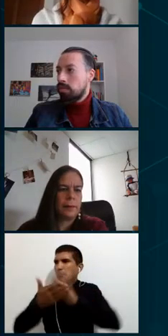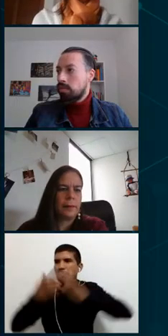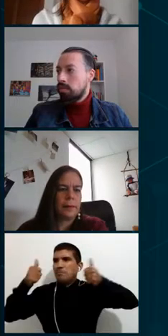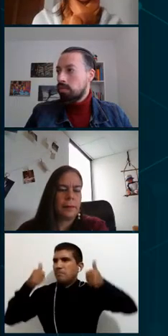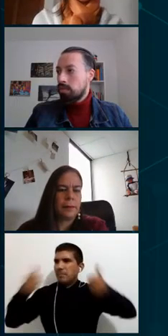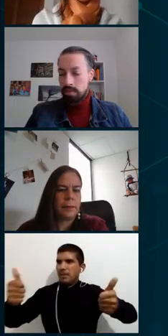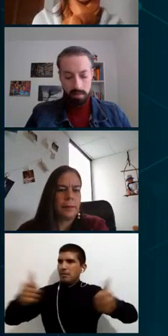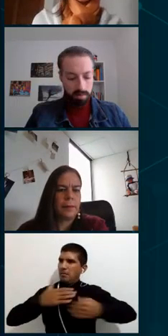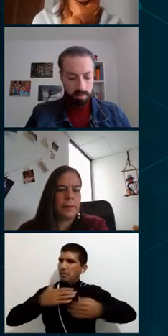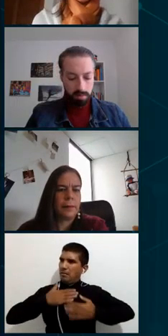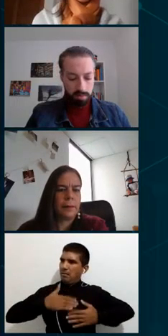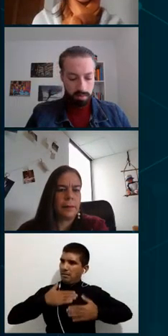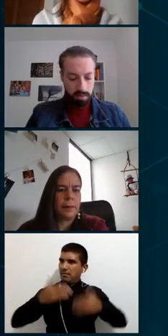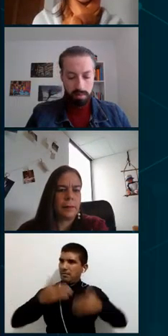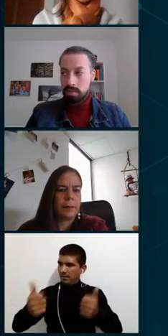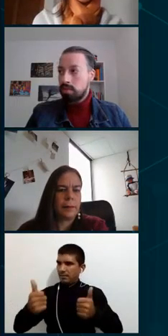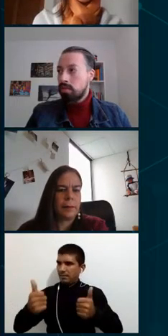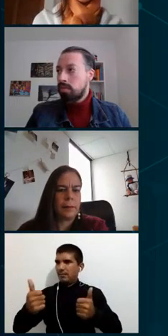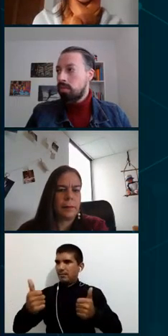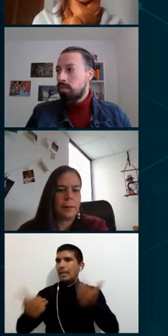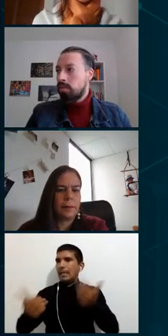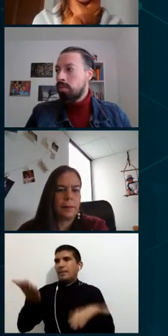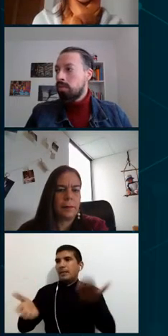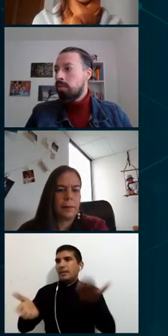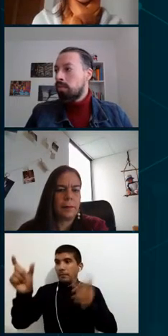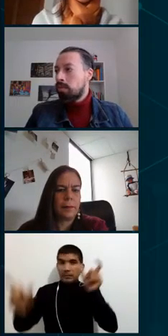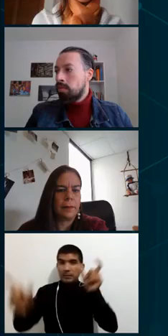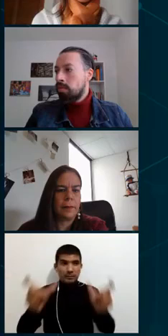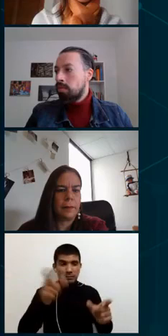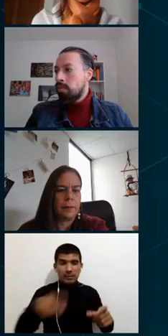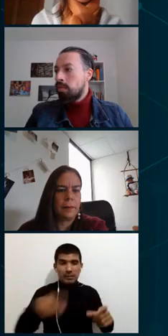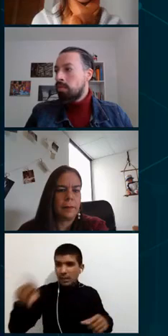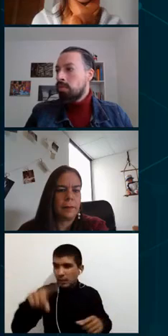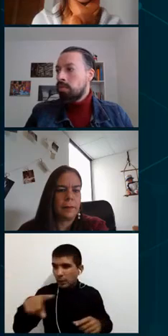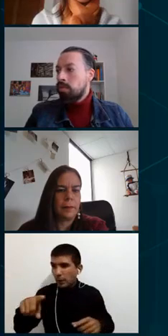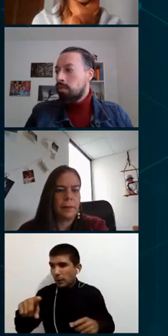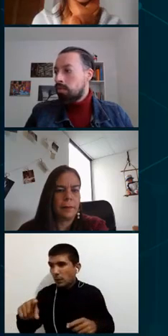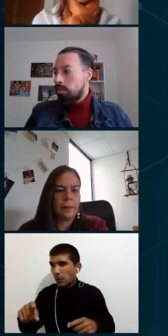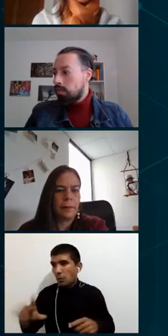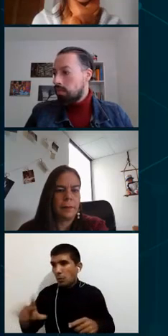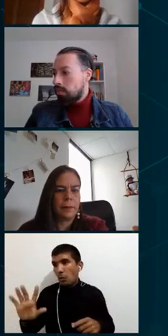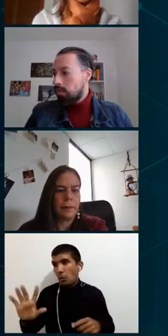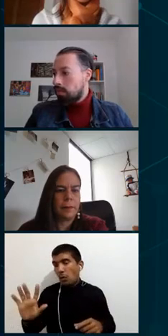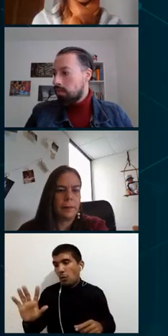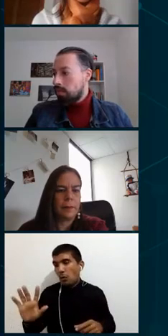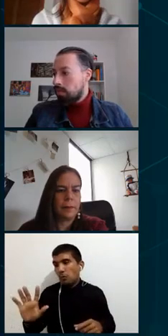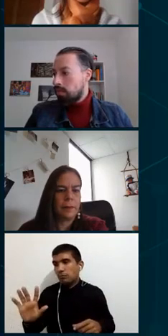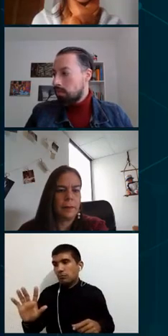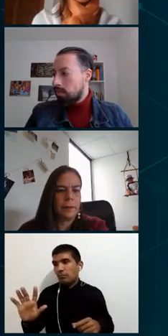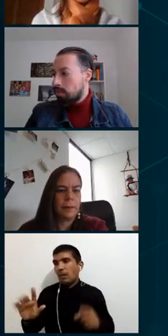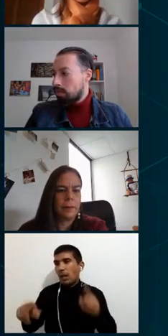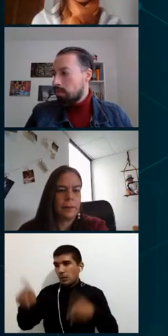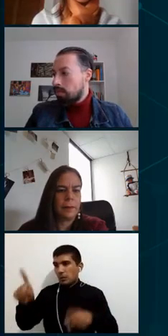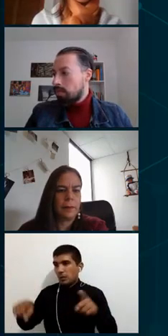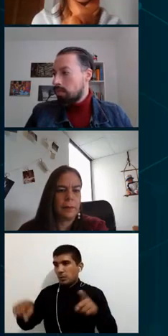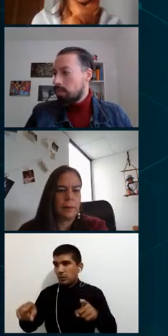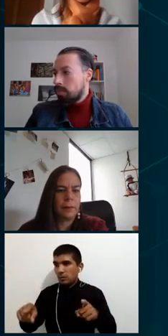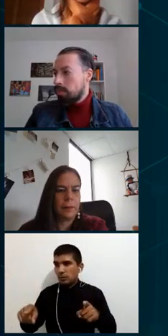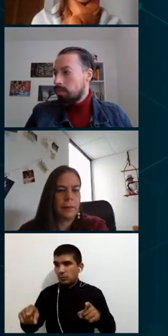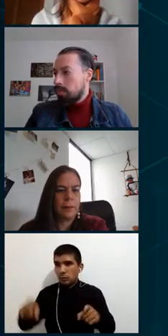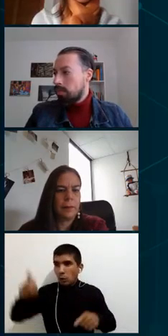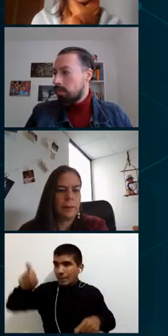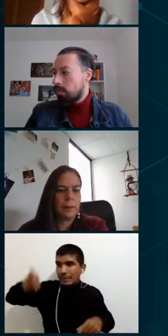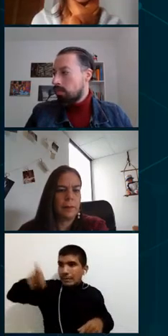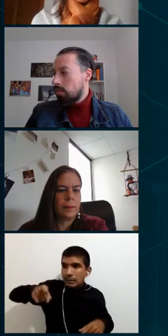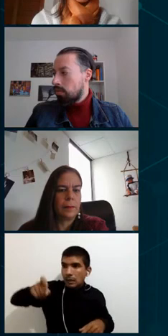usuarios, ¿sí? Para validar realmente que esa idea nos sirve, que esa idea sirve para el fin, solamente que